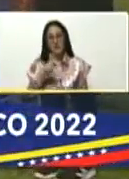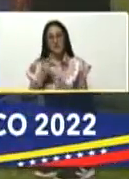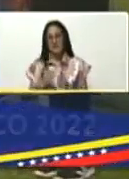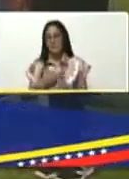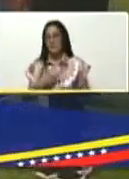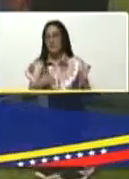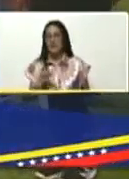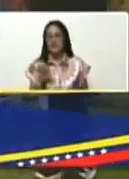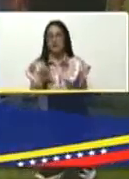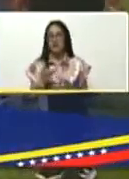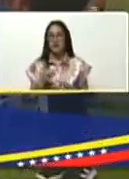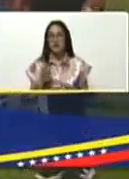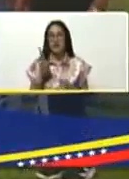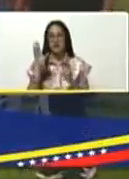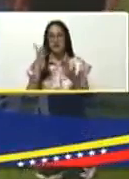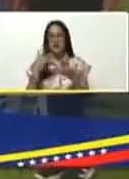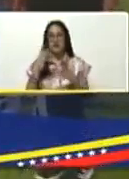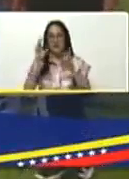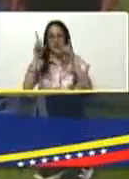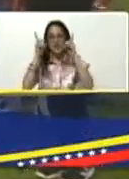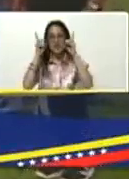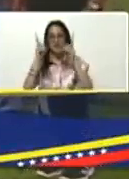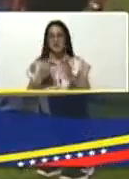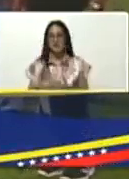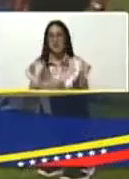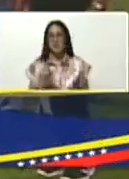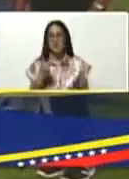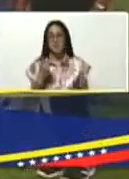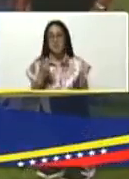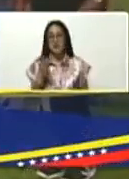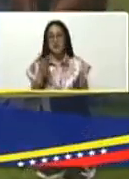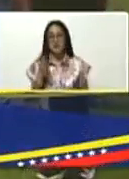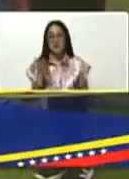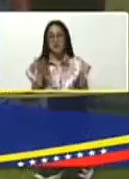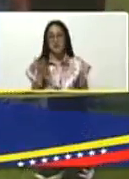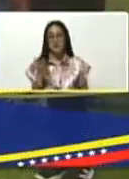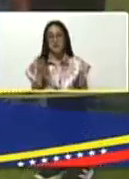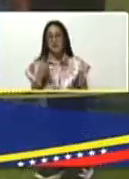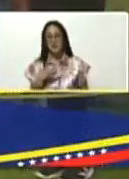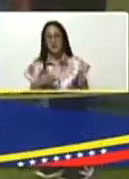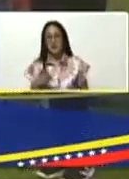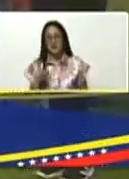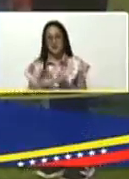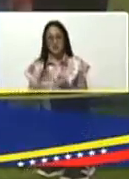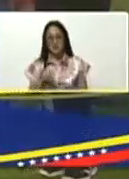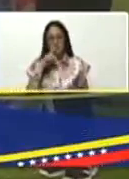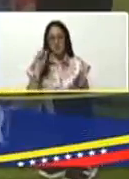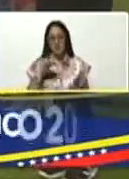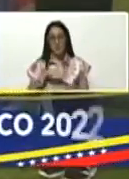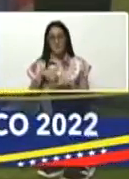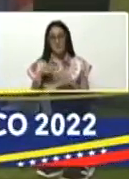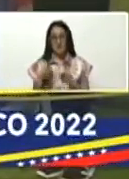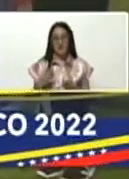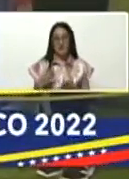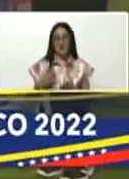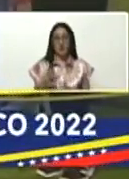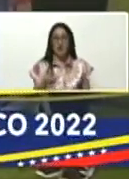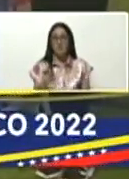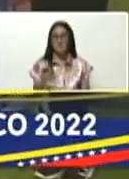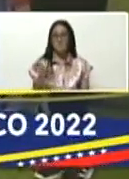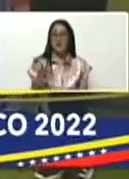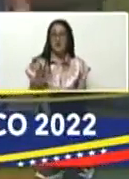vicepresidenta ejecutiva Delcy Rodríguez, primera combatiente, compañero ministro del Poder Popular para la Pesca